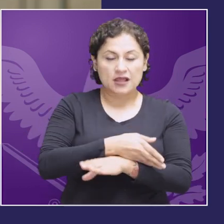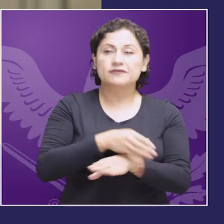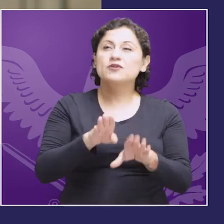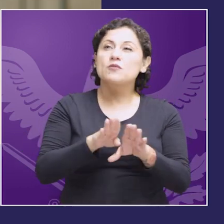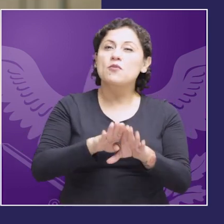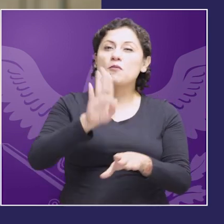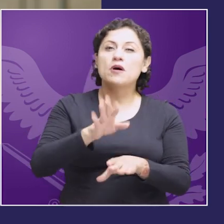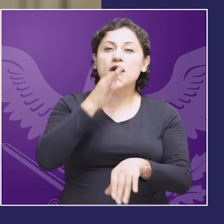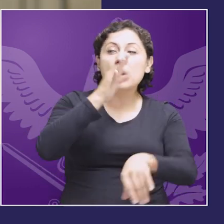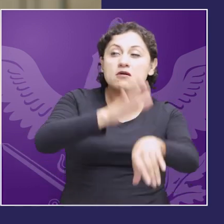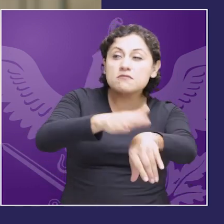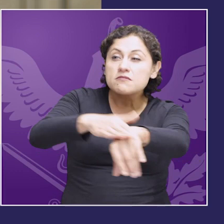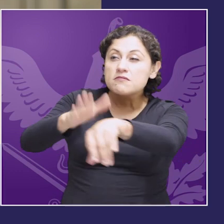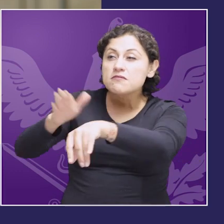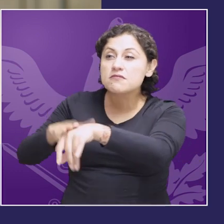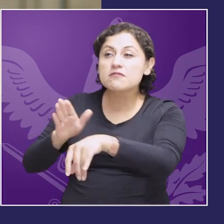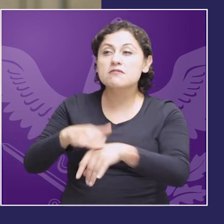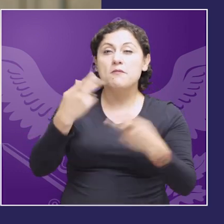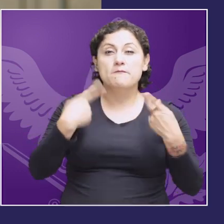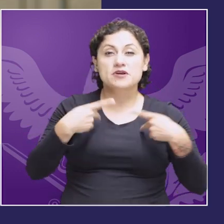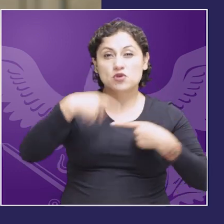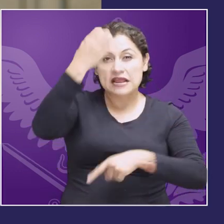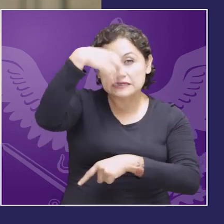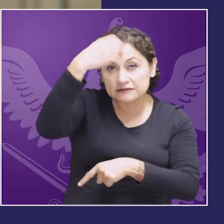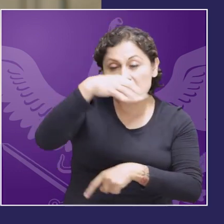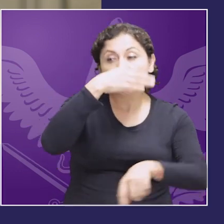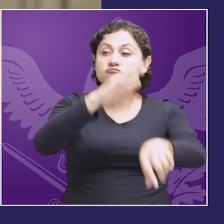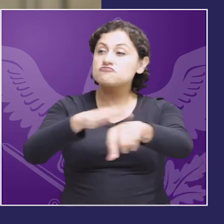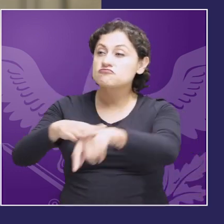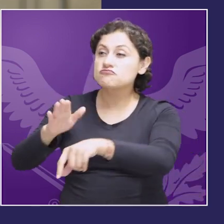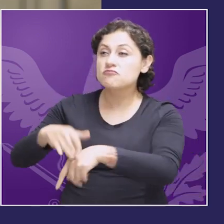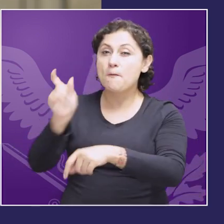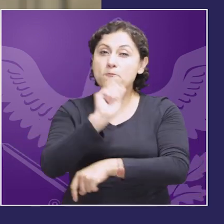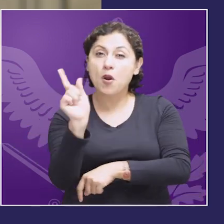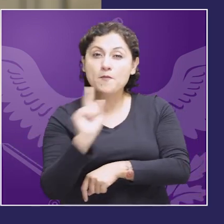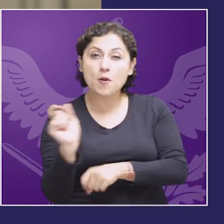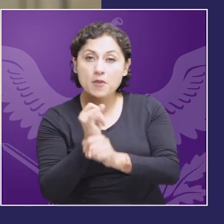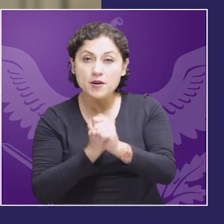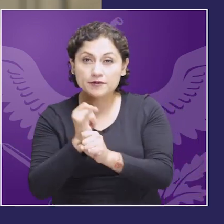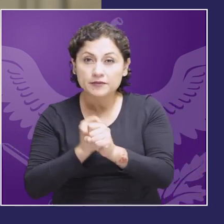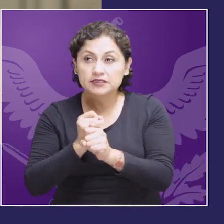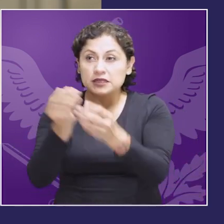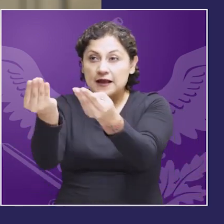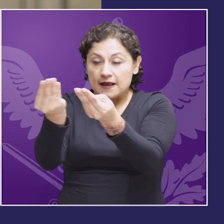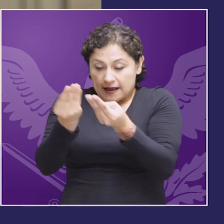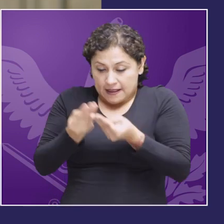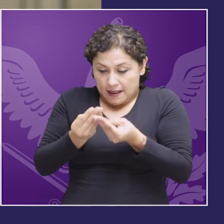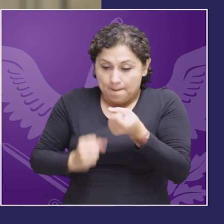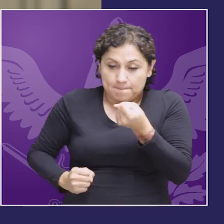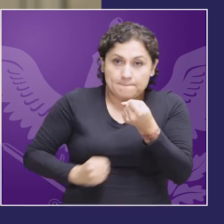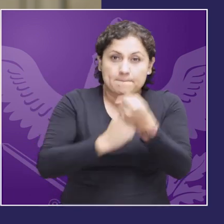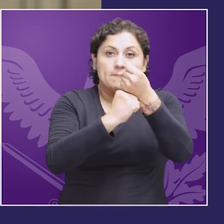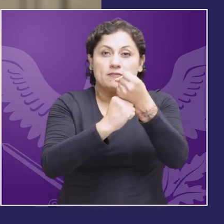convocar expertos y académicos que ayuden a motivar una reflexión que fortalezca